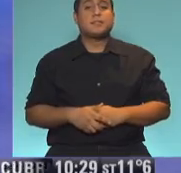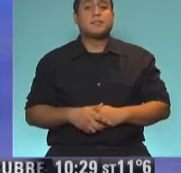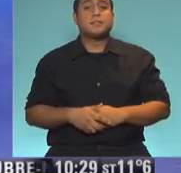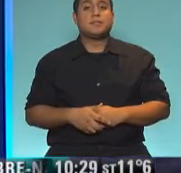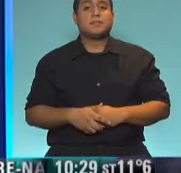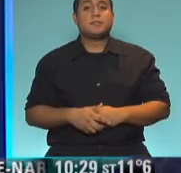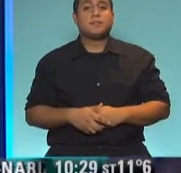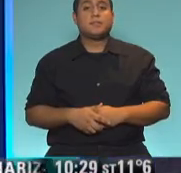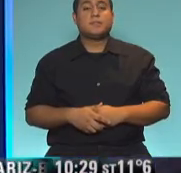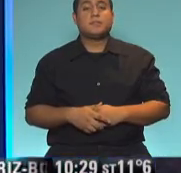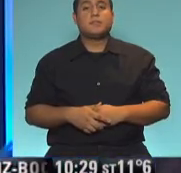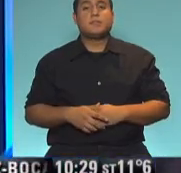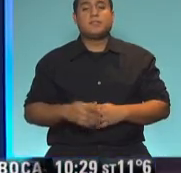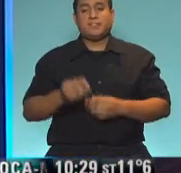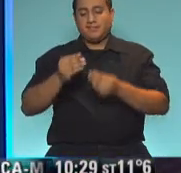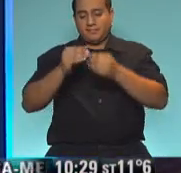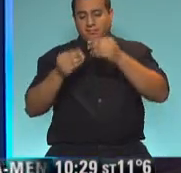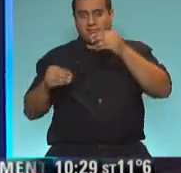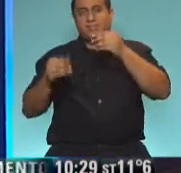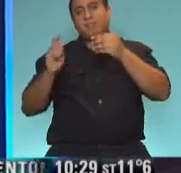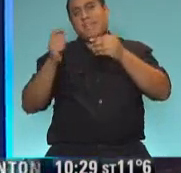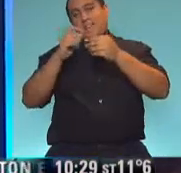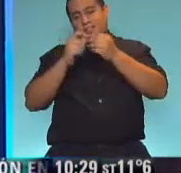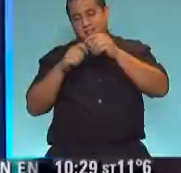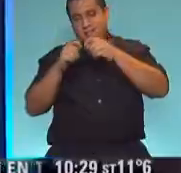¡Hola! Un llavero. Pim, pim, pim, pim, pim.